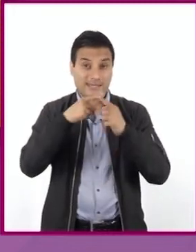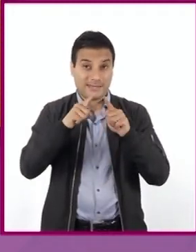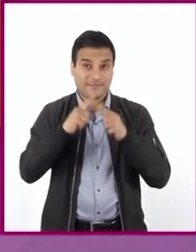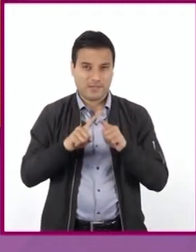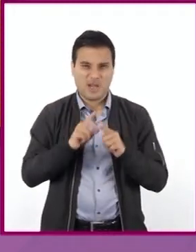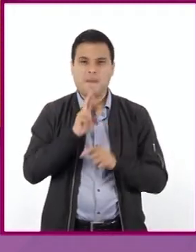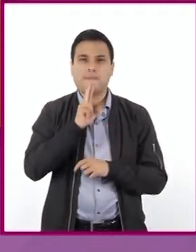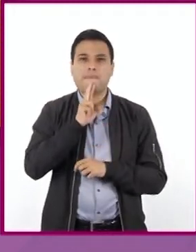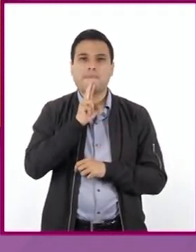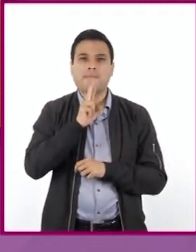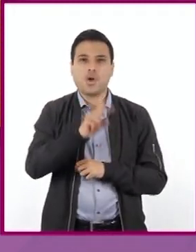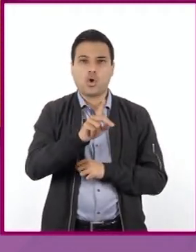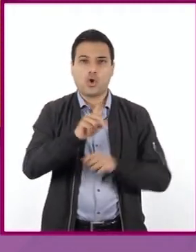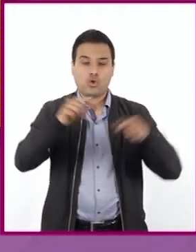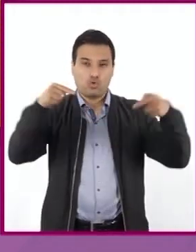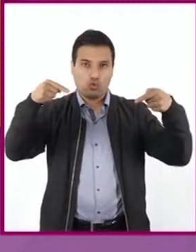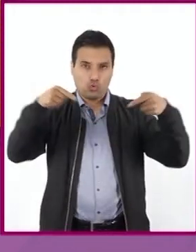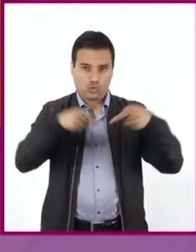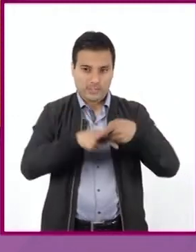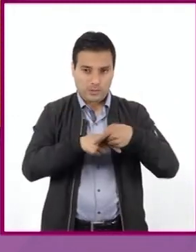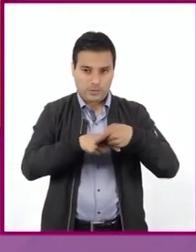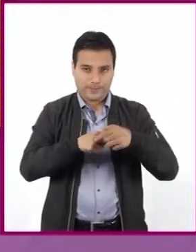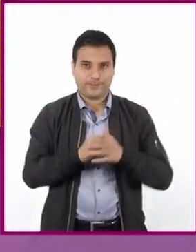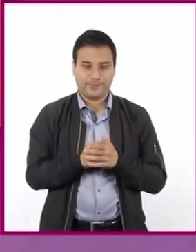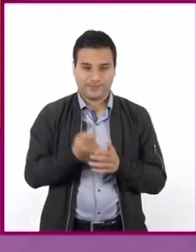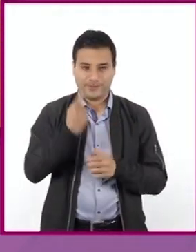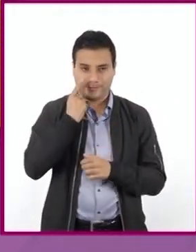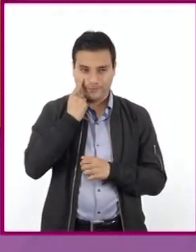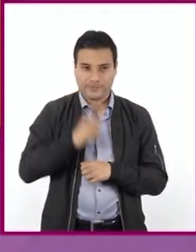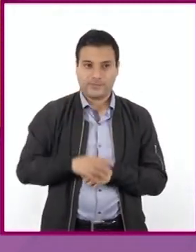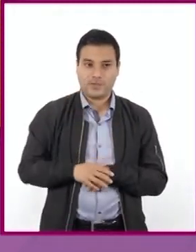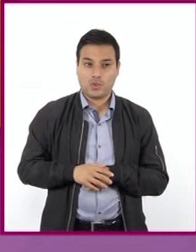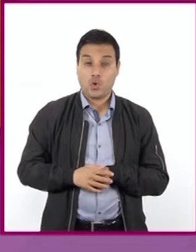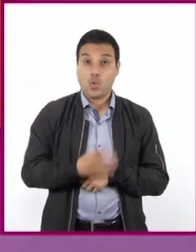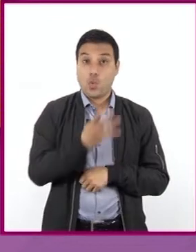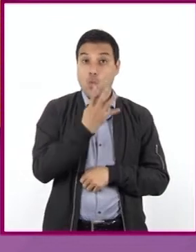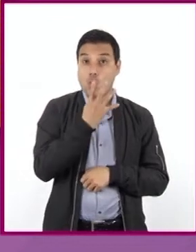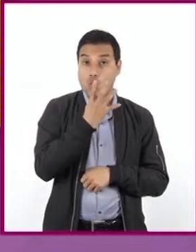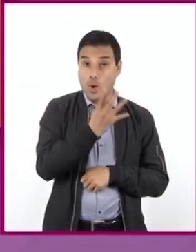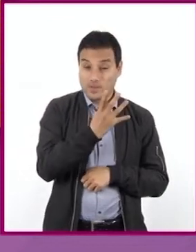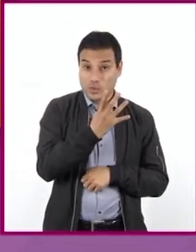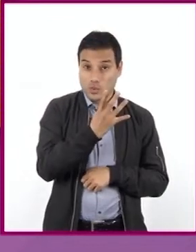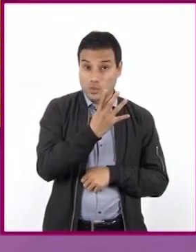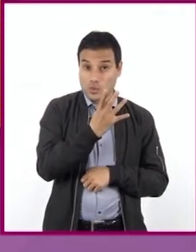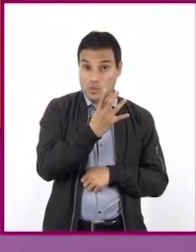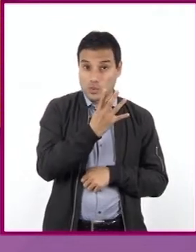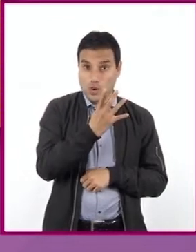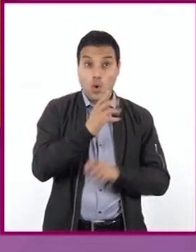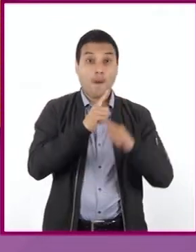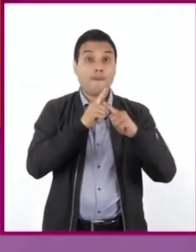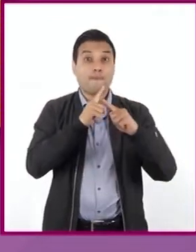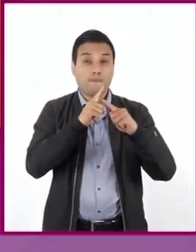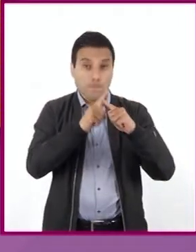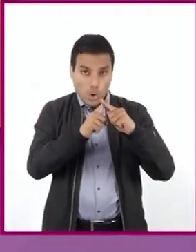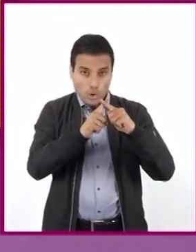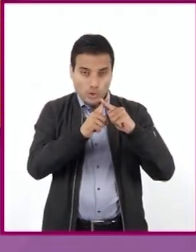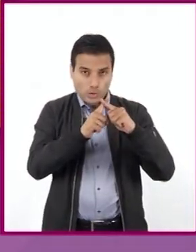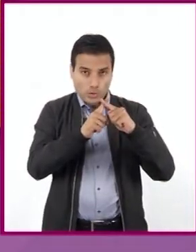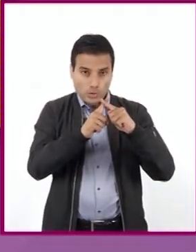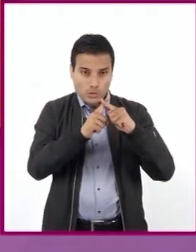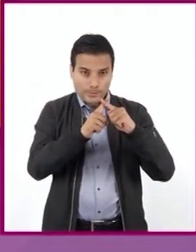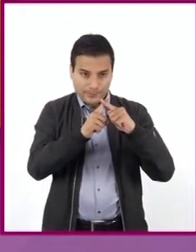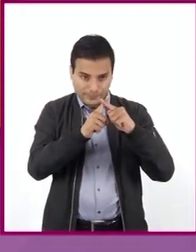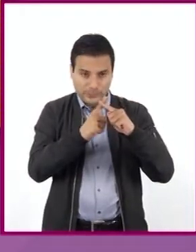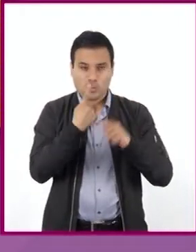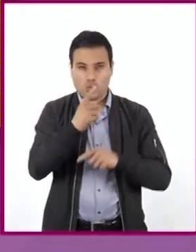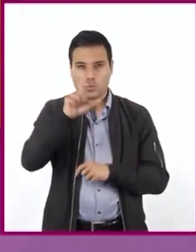cruzado. Es decir, el coeficiente 4 multiplicará a toda la primera ecuación y el coeficiente